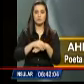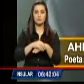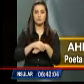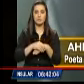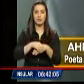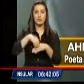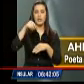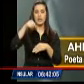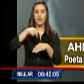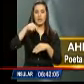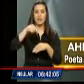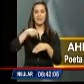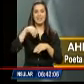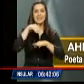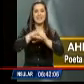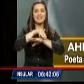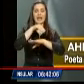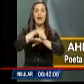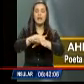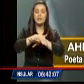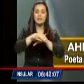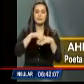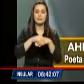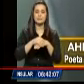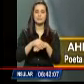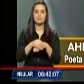y aquí es de tarde.